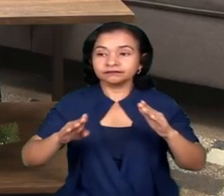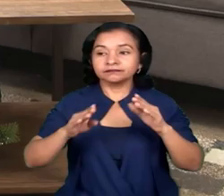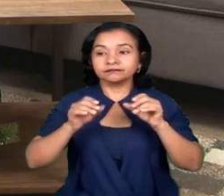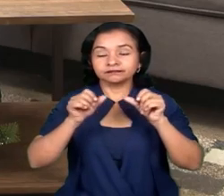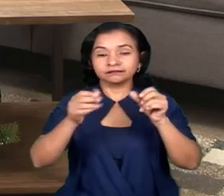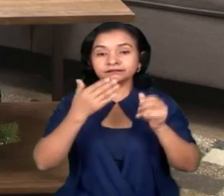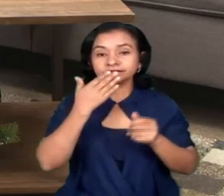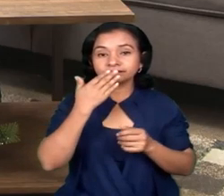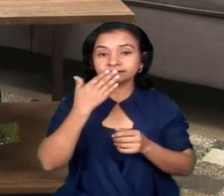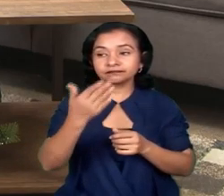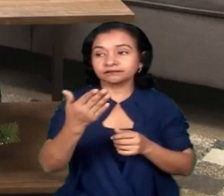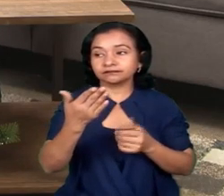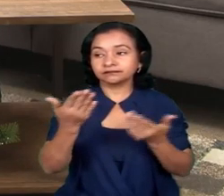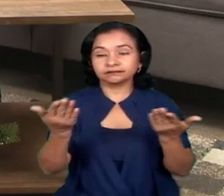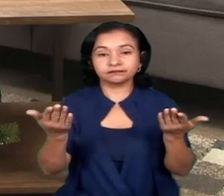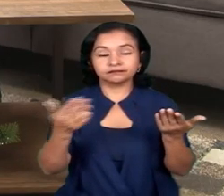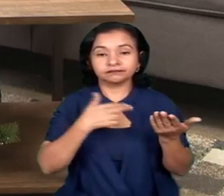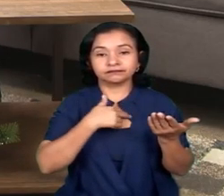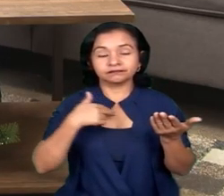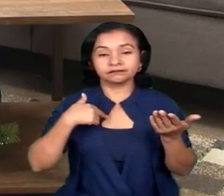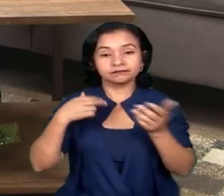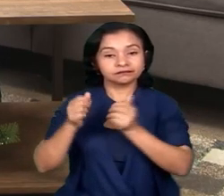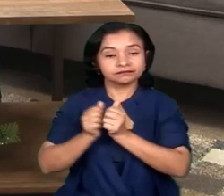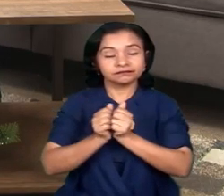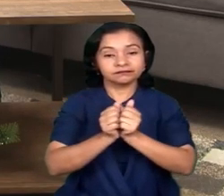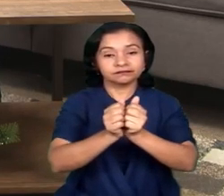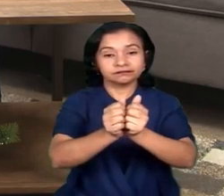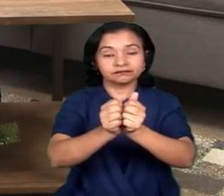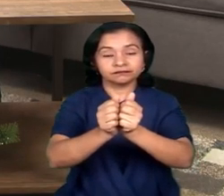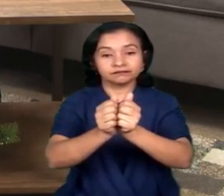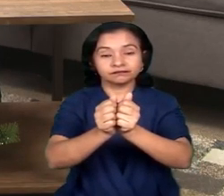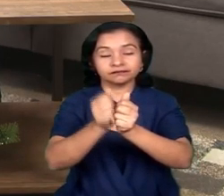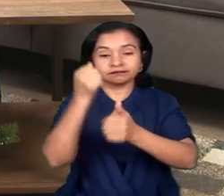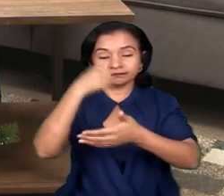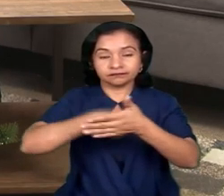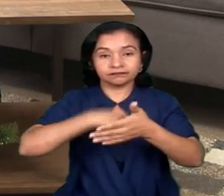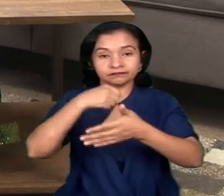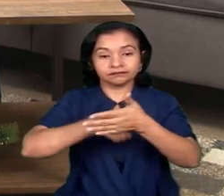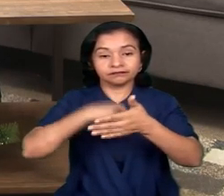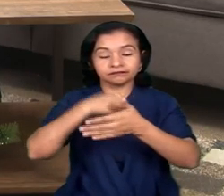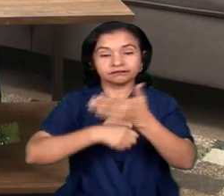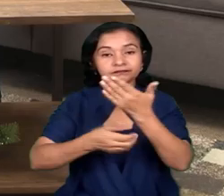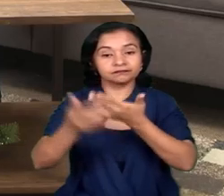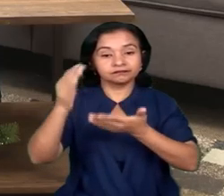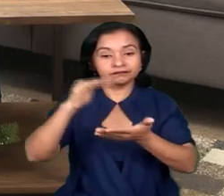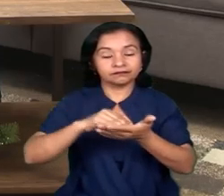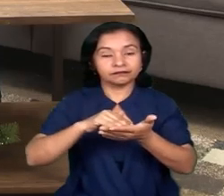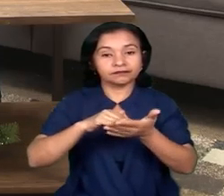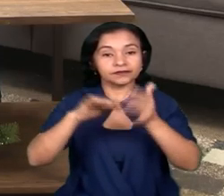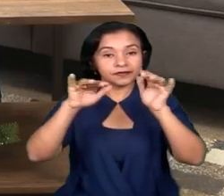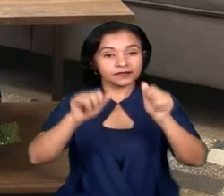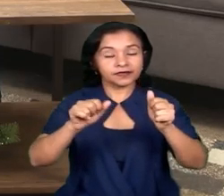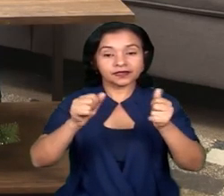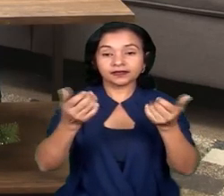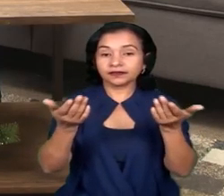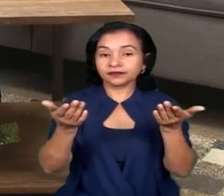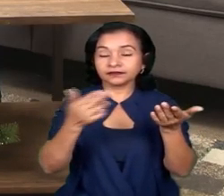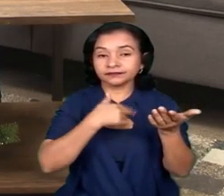al bienestar y a seguir acompañando este esfuerzo de ir reactivando, que ya no es reactivando,